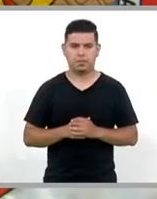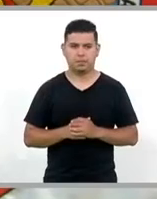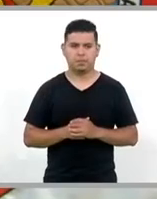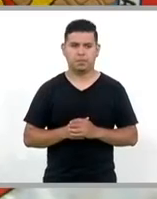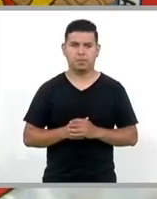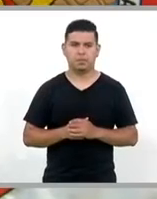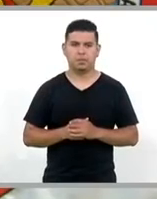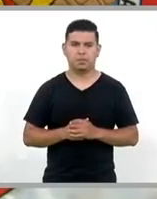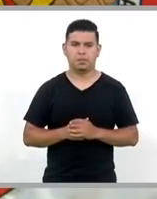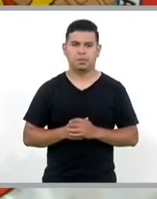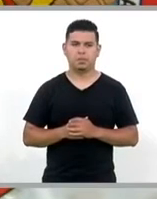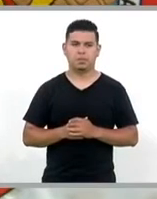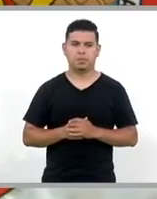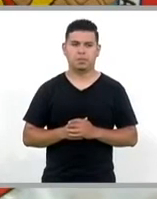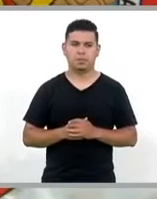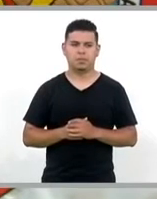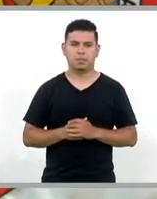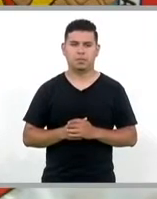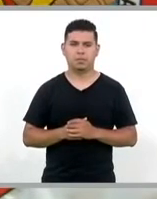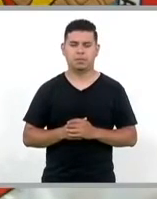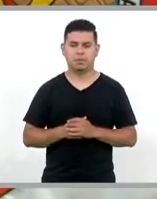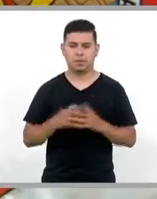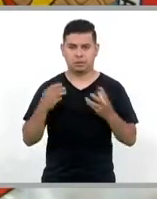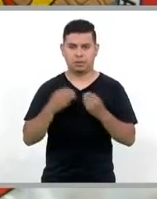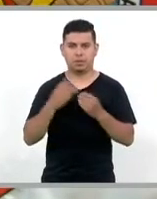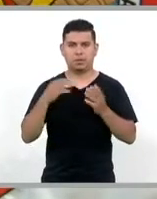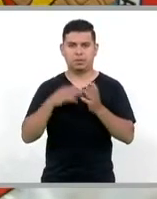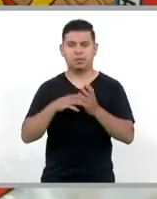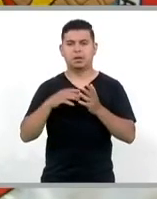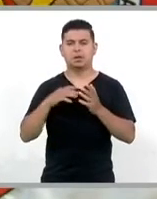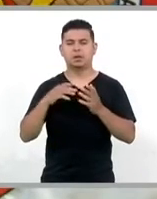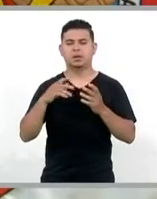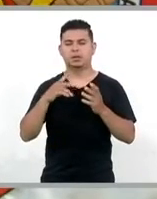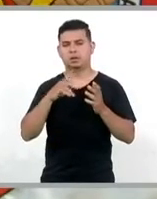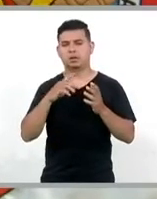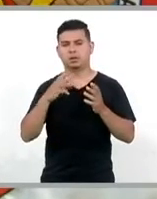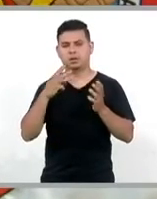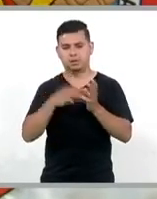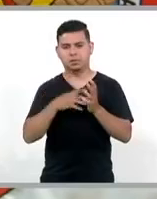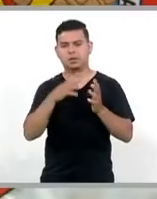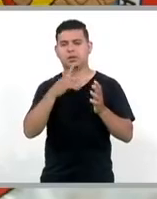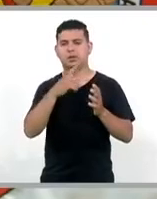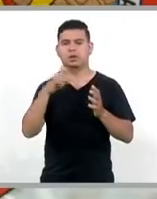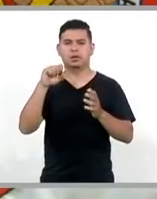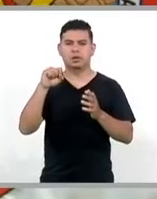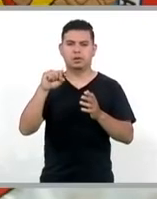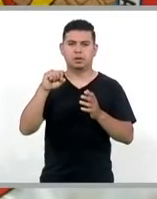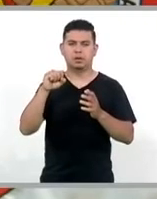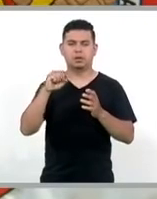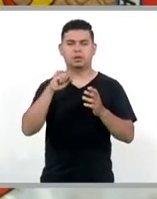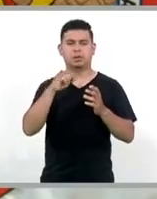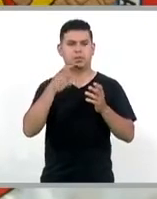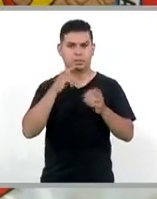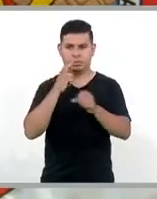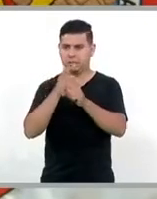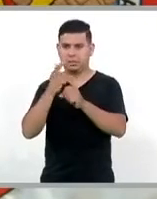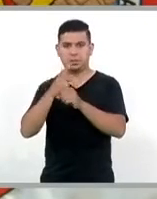31 mil 522 casos confirmados y 3 mil 160 defunciones